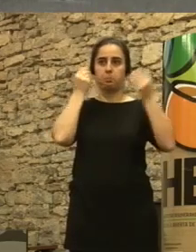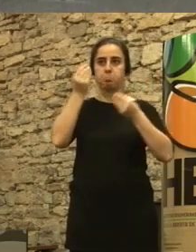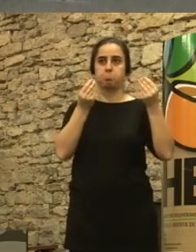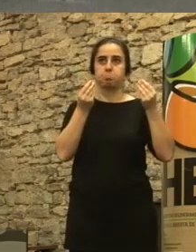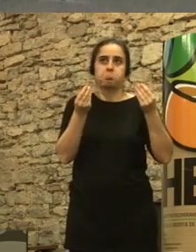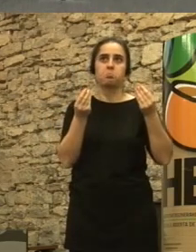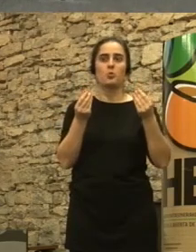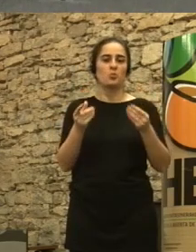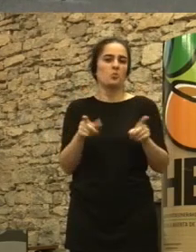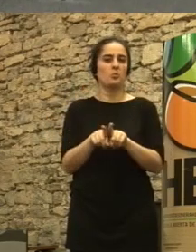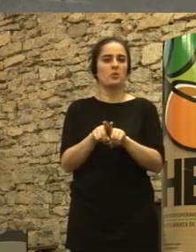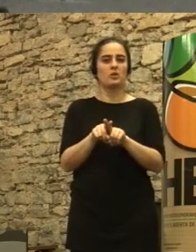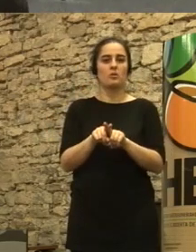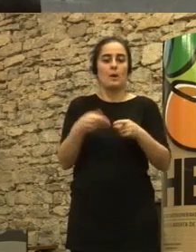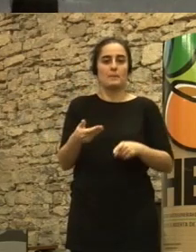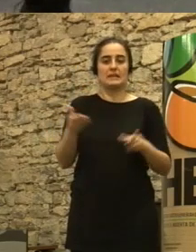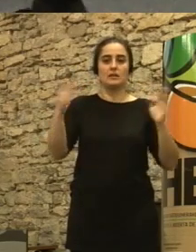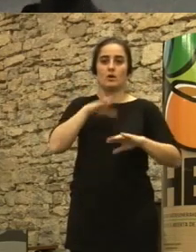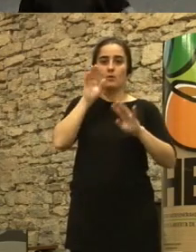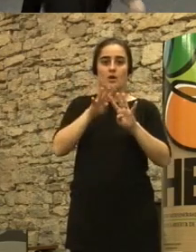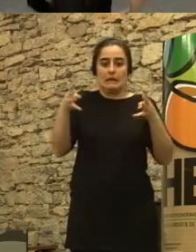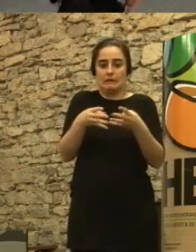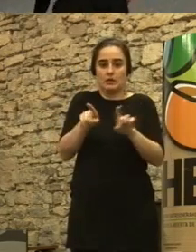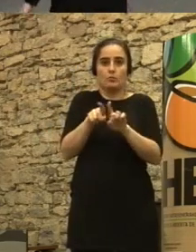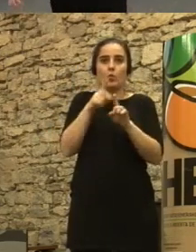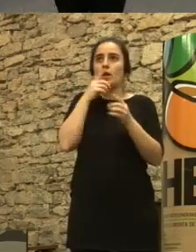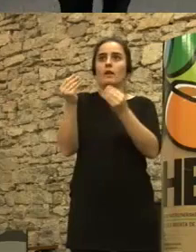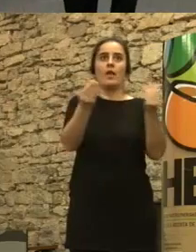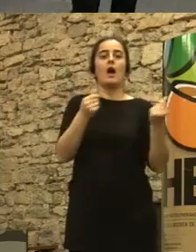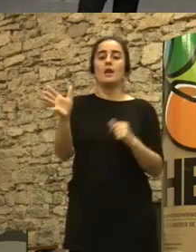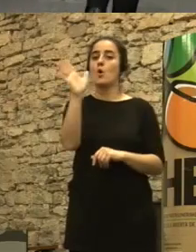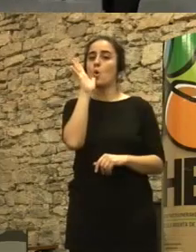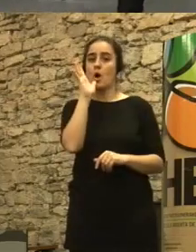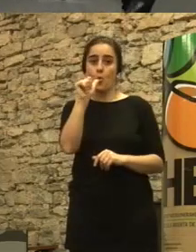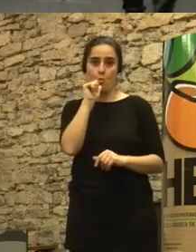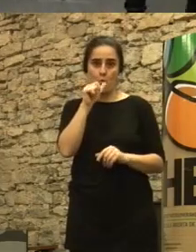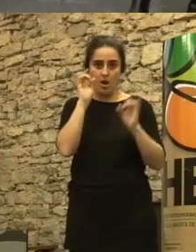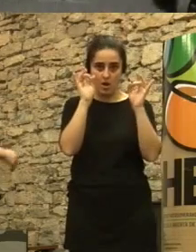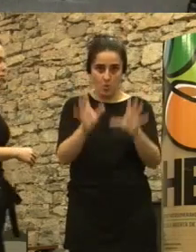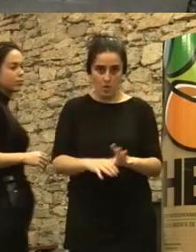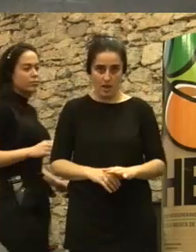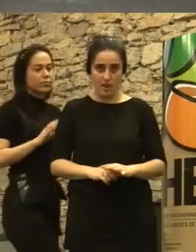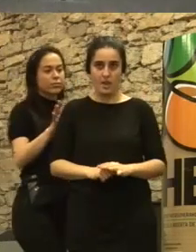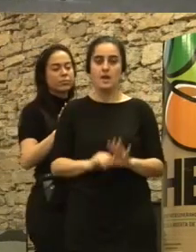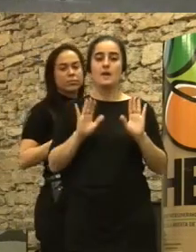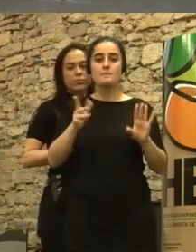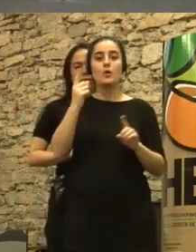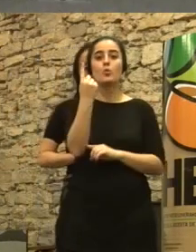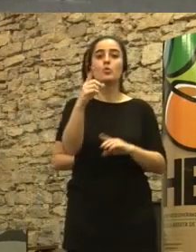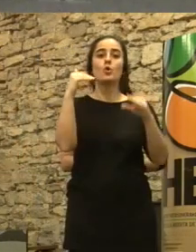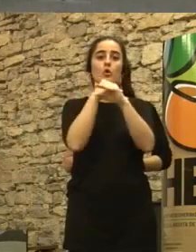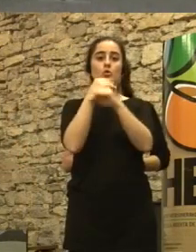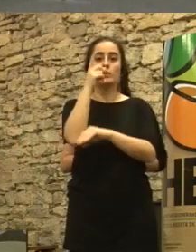rights, en el sentido de que lo damos por descontado, Internet ahora es como el aire o el agua que bebemos, pues no. ¿Sabéis que el 1 de